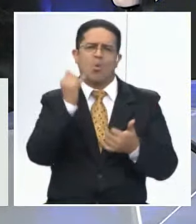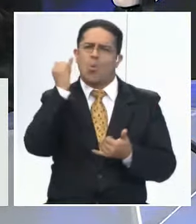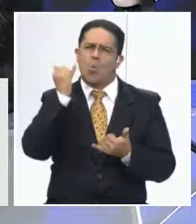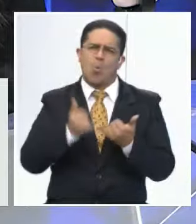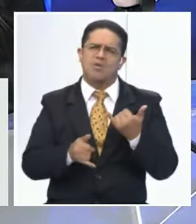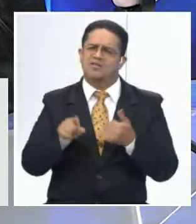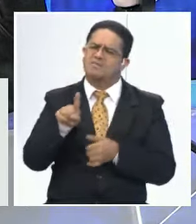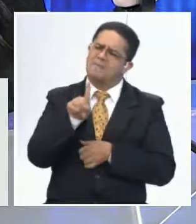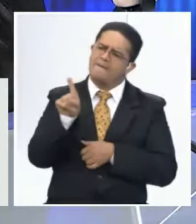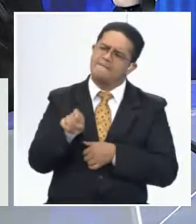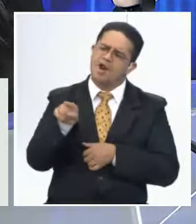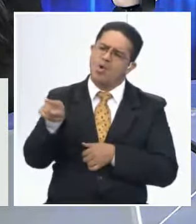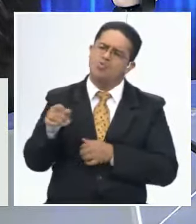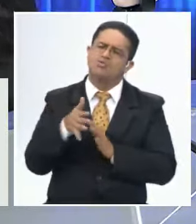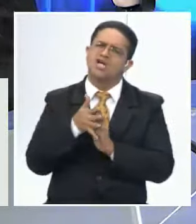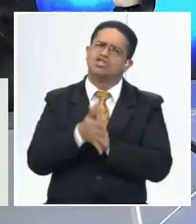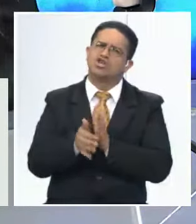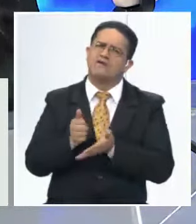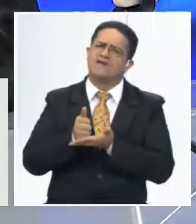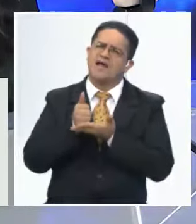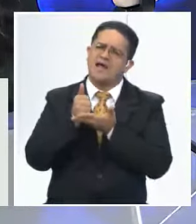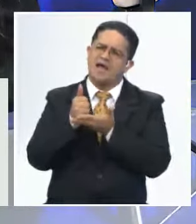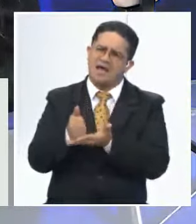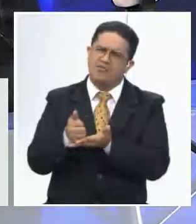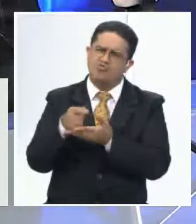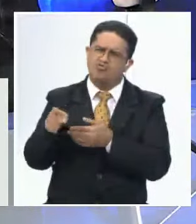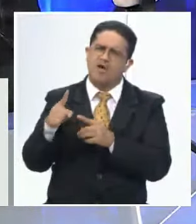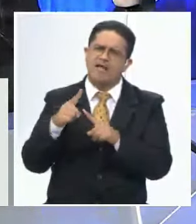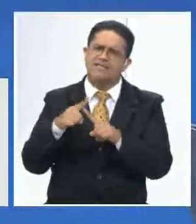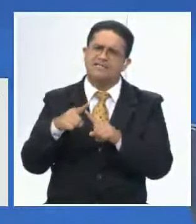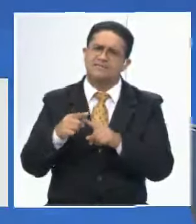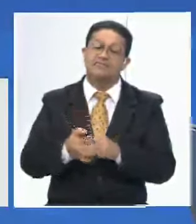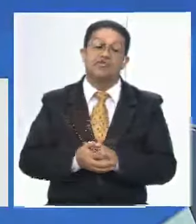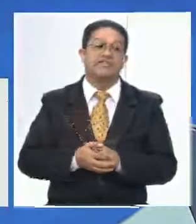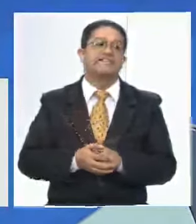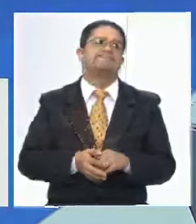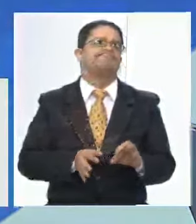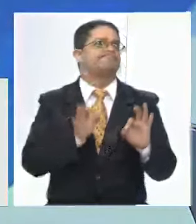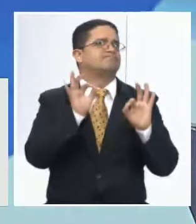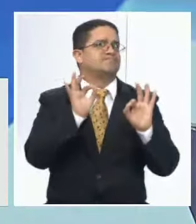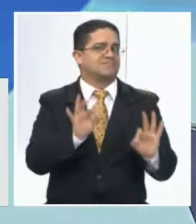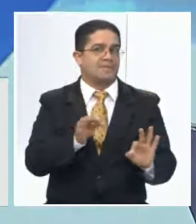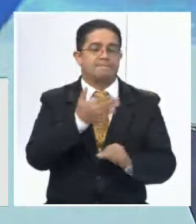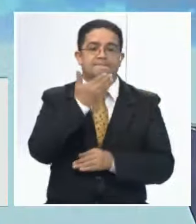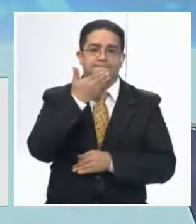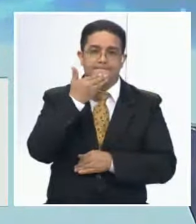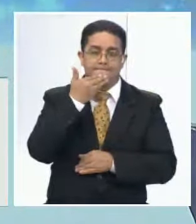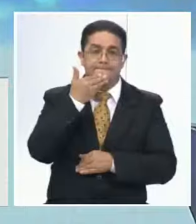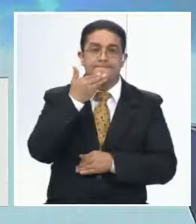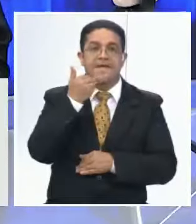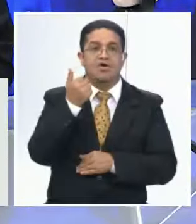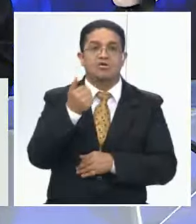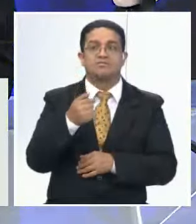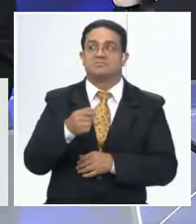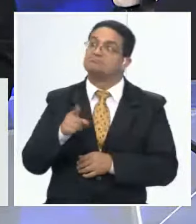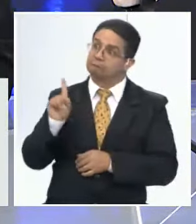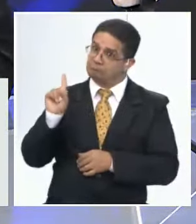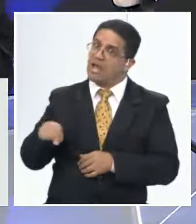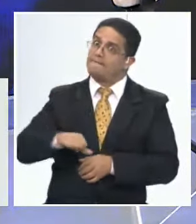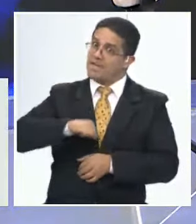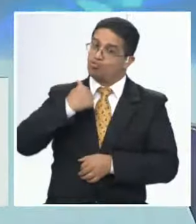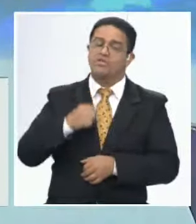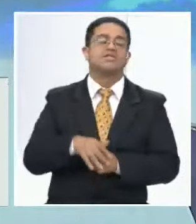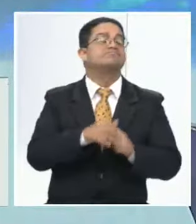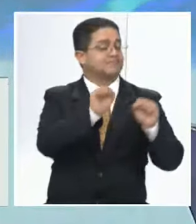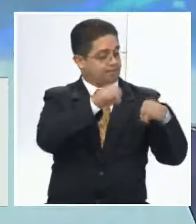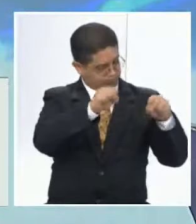última preguntaba, bueno, sobre los beneficios de este tipo de tratamientos. Bueno, siempre vamos a mejorar la calidad de la piel. No, mejora la autoestima. La autoestima también. Muchas veces